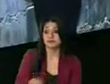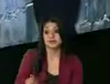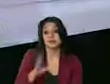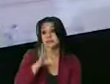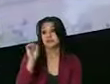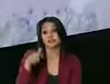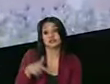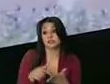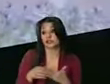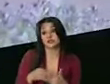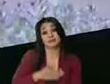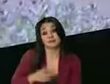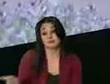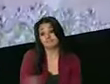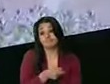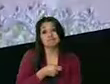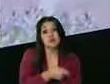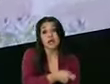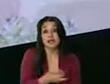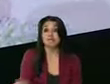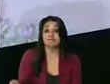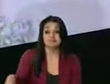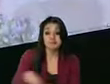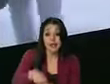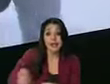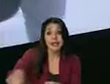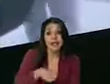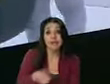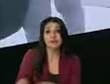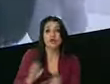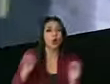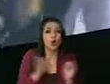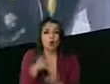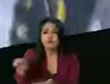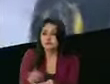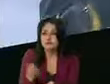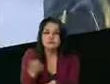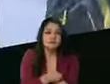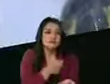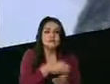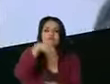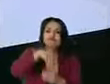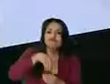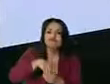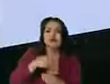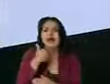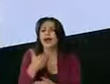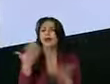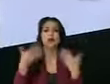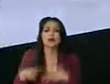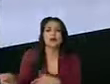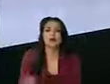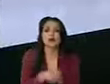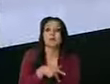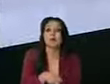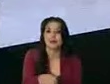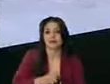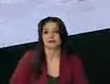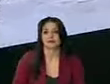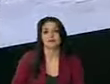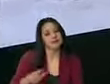de dólares, tenga la bondad, saque la tarjeta de crédito, haga vaca, hornado solidario, lo que quiera, pero